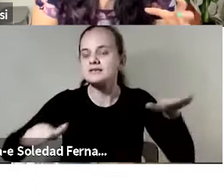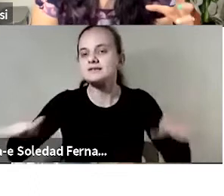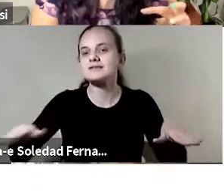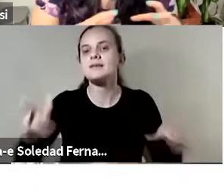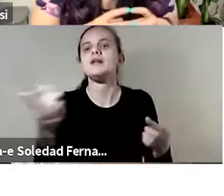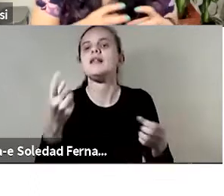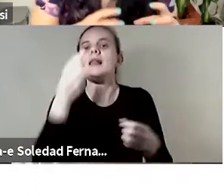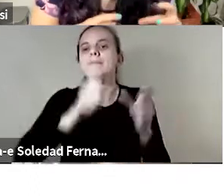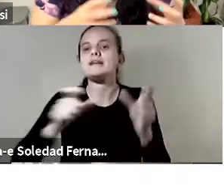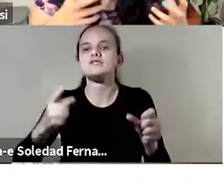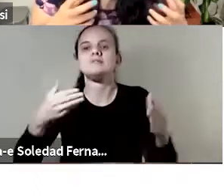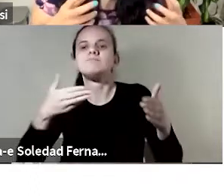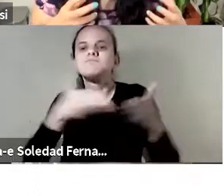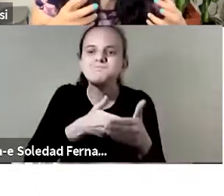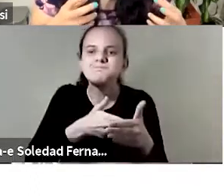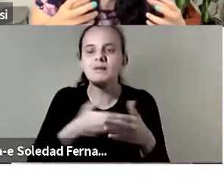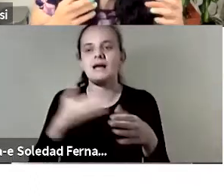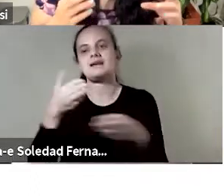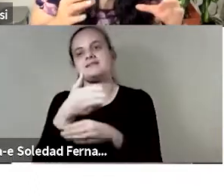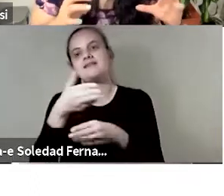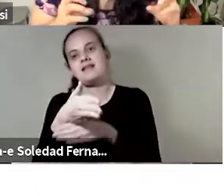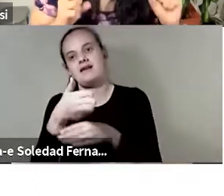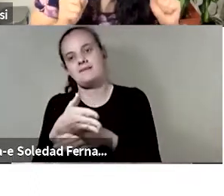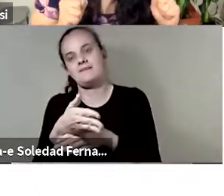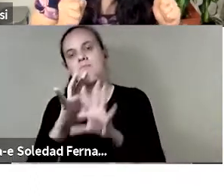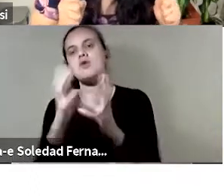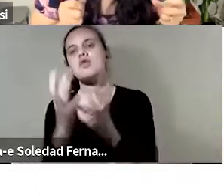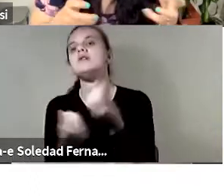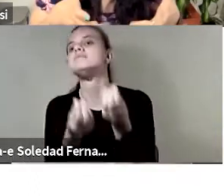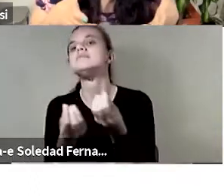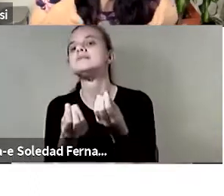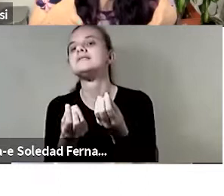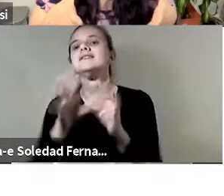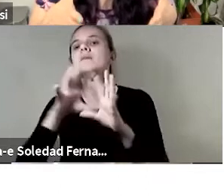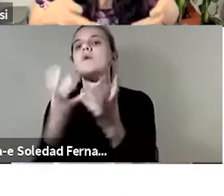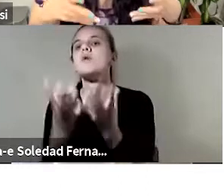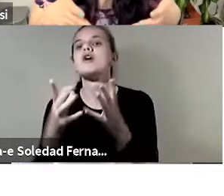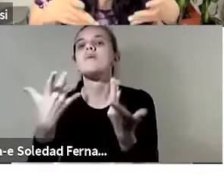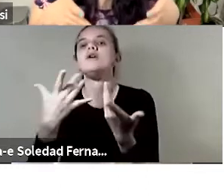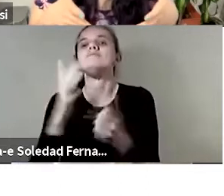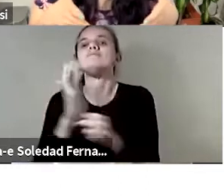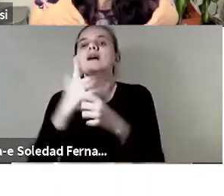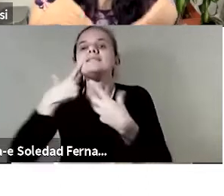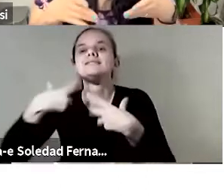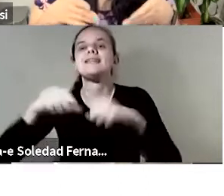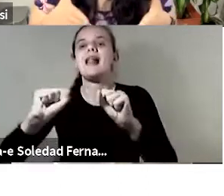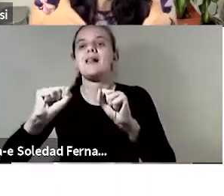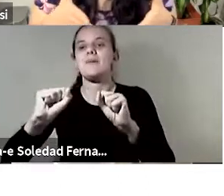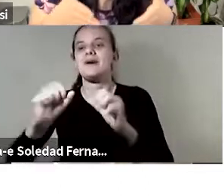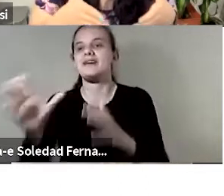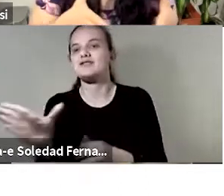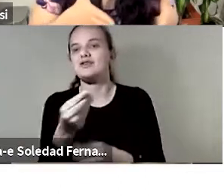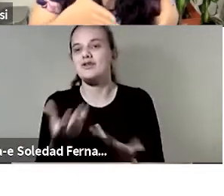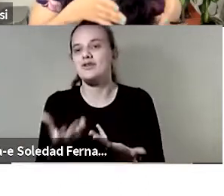no. Entonces, todo este tipo de brechas lo que hacen es impedir a las personas acceder a un mundo que